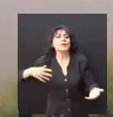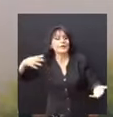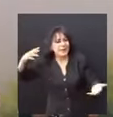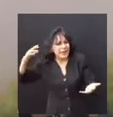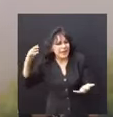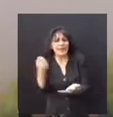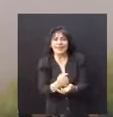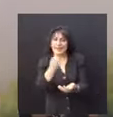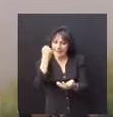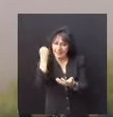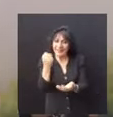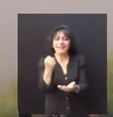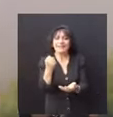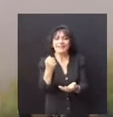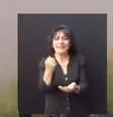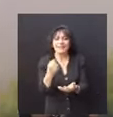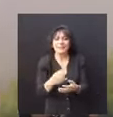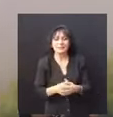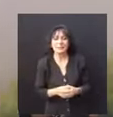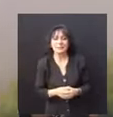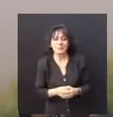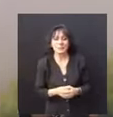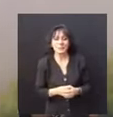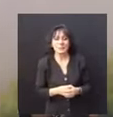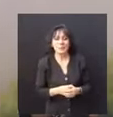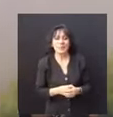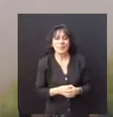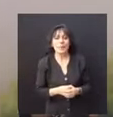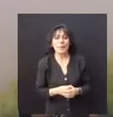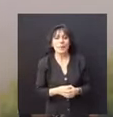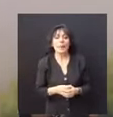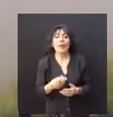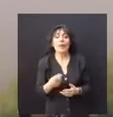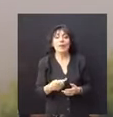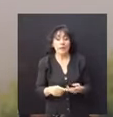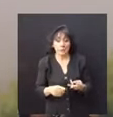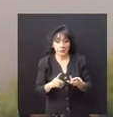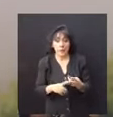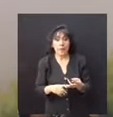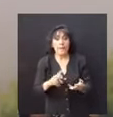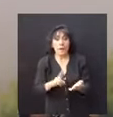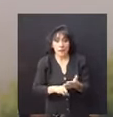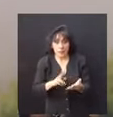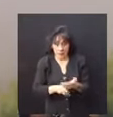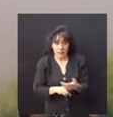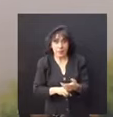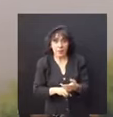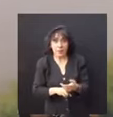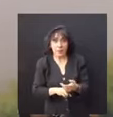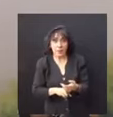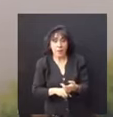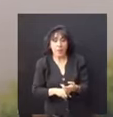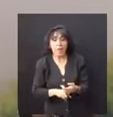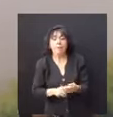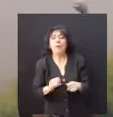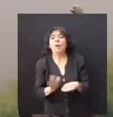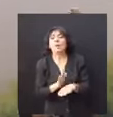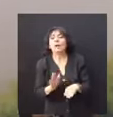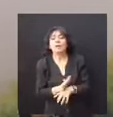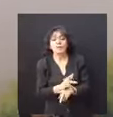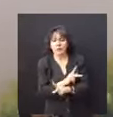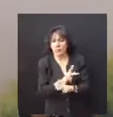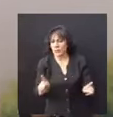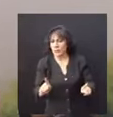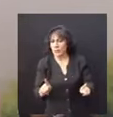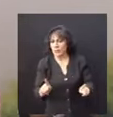República y vamos a seguir gobernando con el principio de por el bien de todos y todas, primero